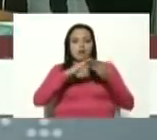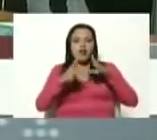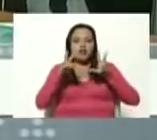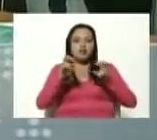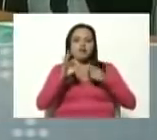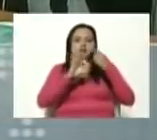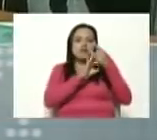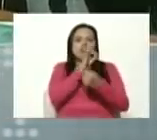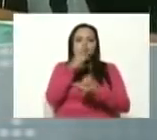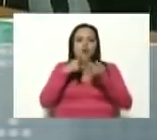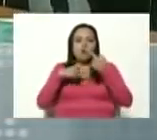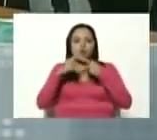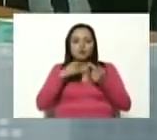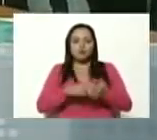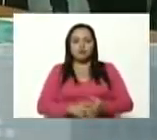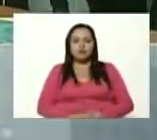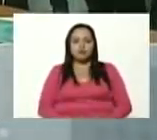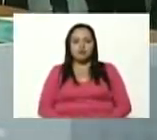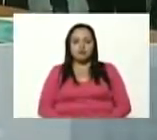Barrio Tricolor.